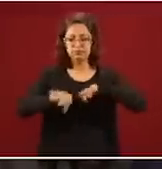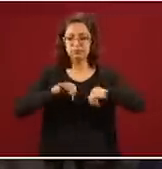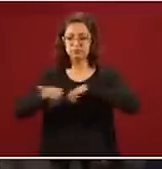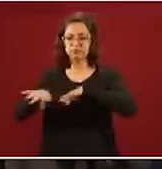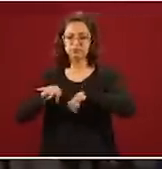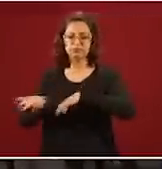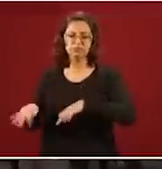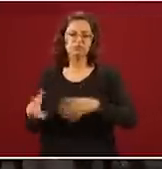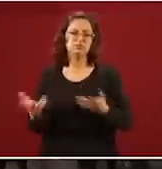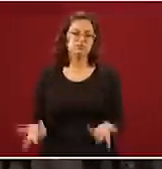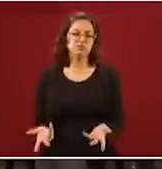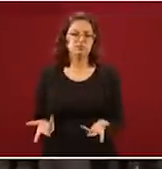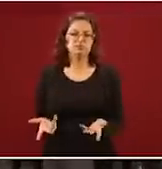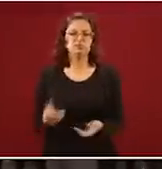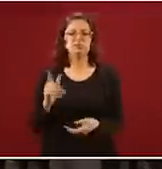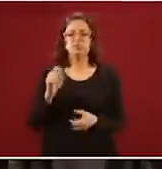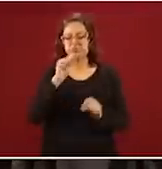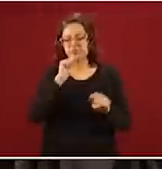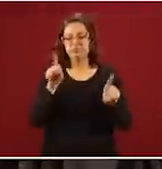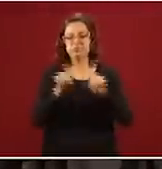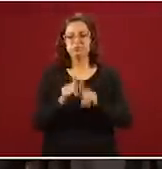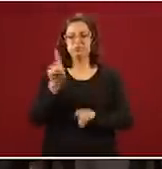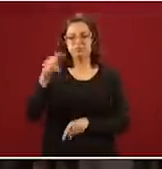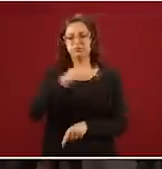buena noticia lo de Tecash,